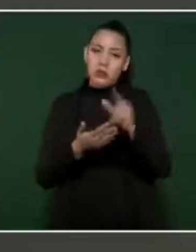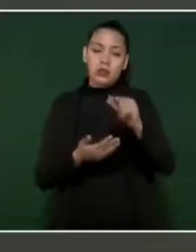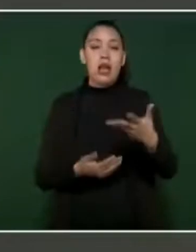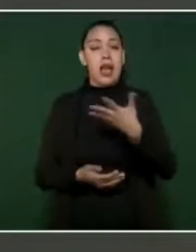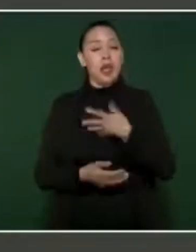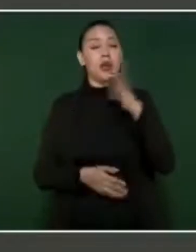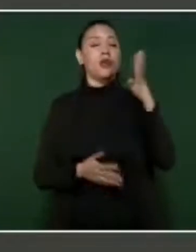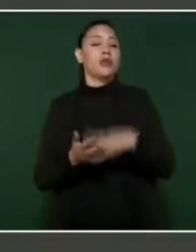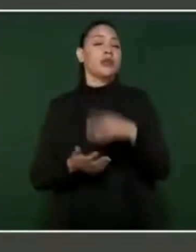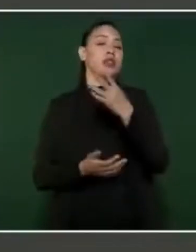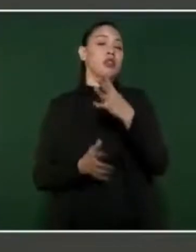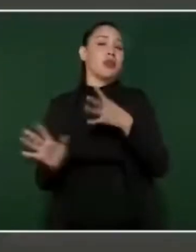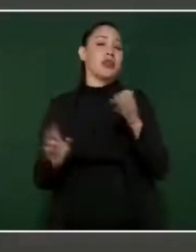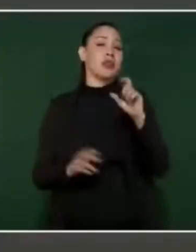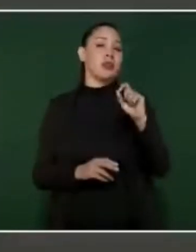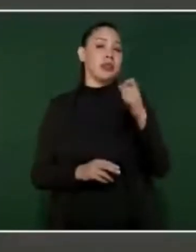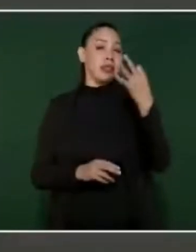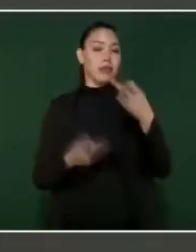4,923 jóvenes